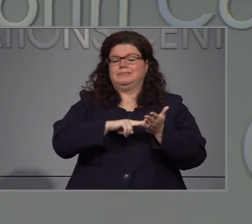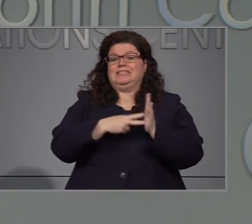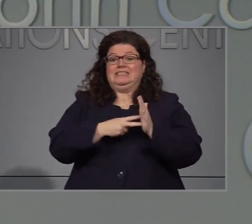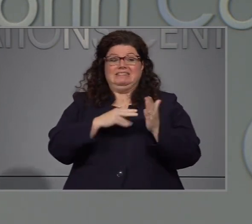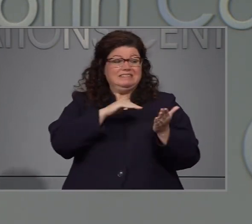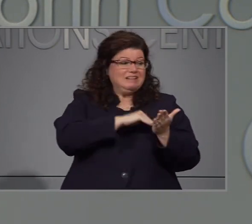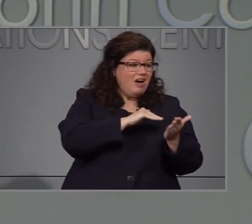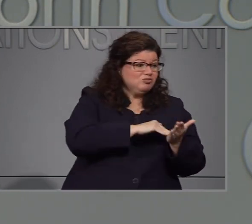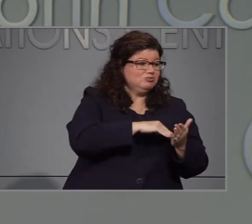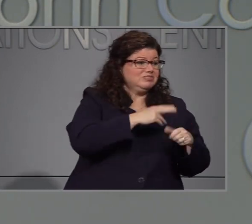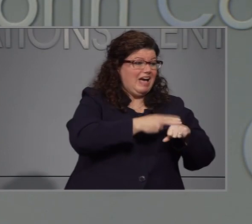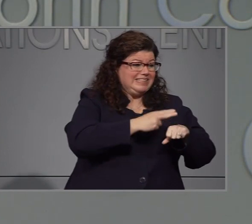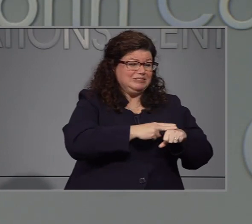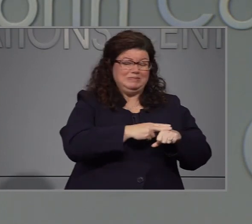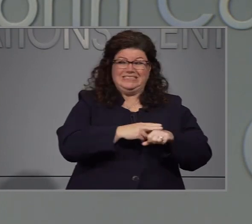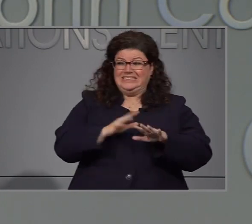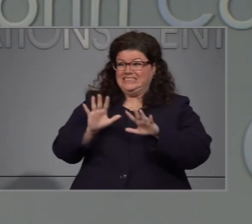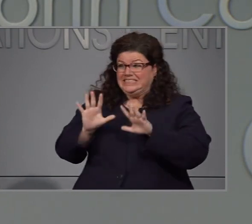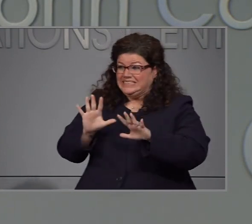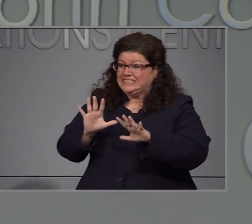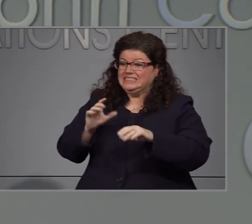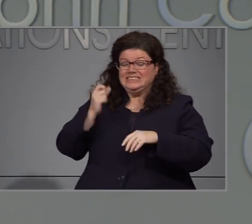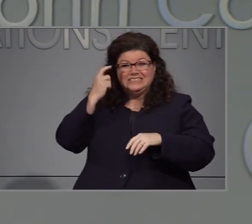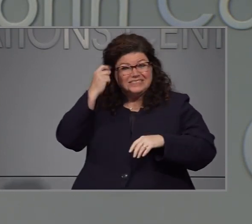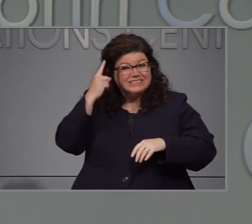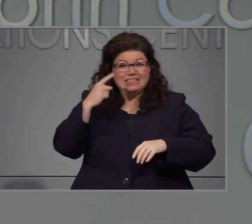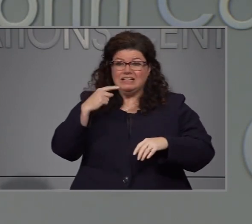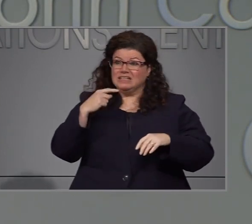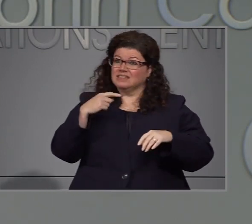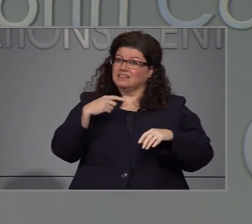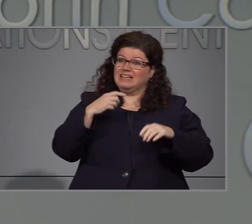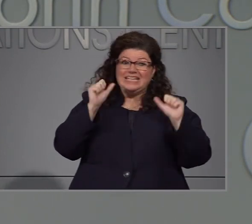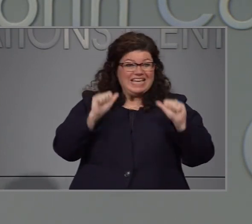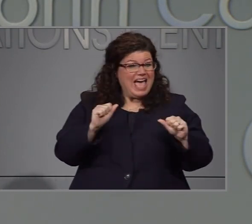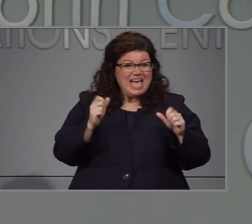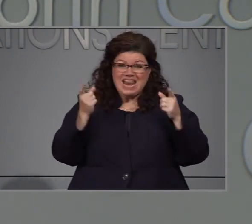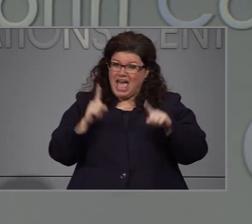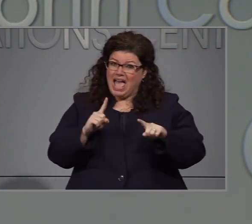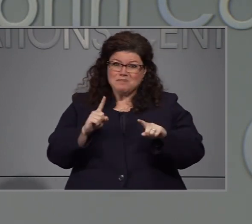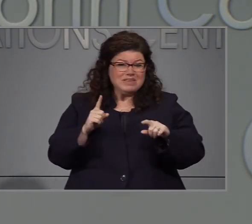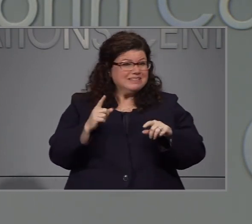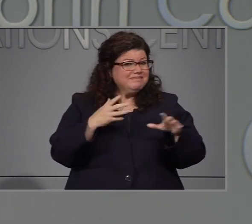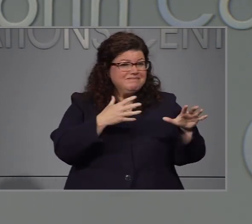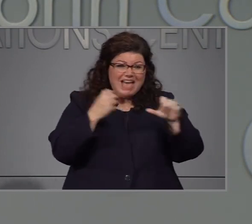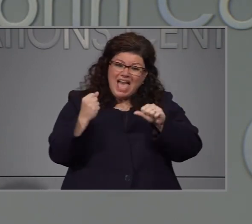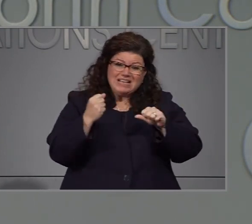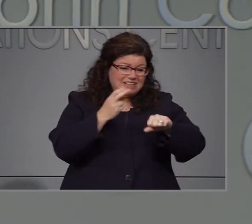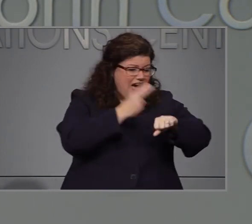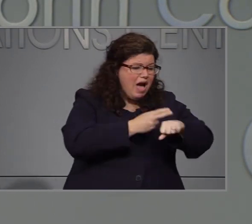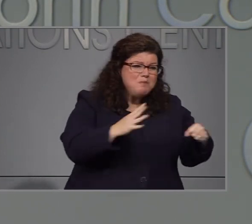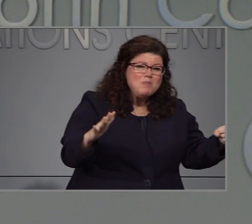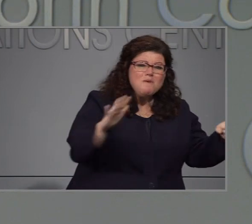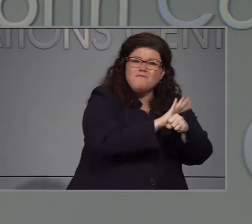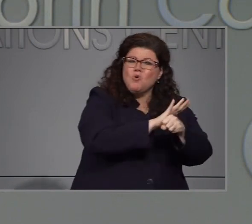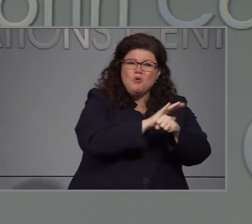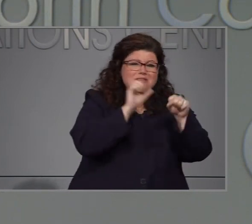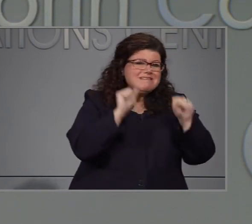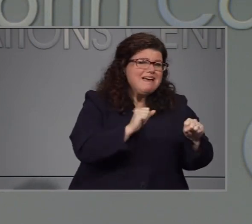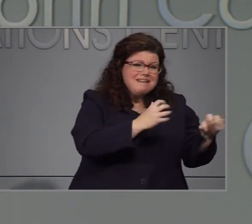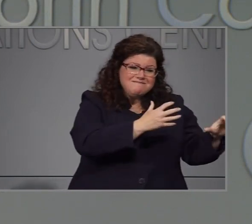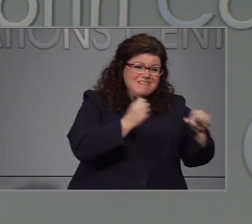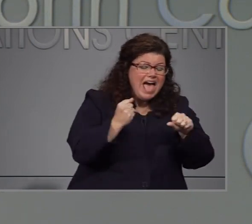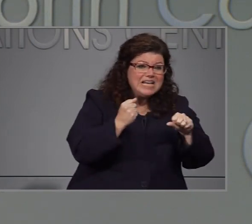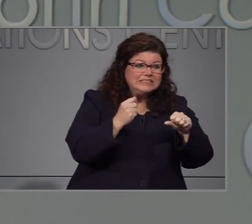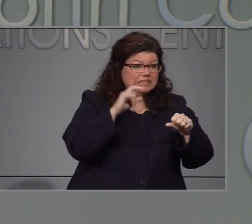los expertos de salud han advertido que la capacidad de hospitales puede aumentar en un abrir y cerrar de ojos. Y una vez que ya no